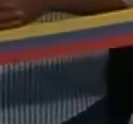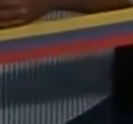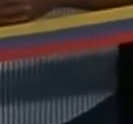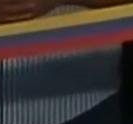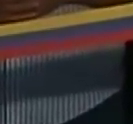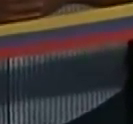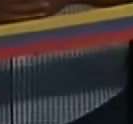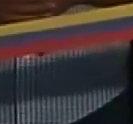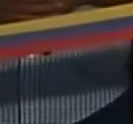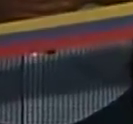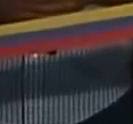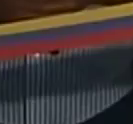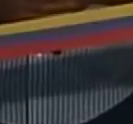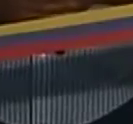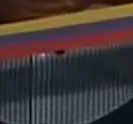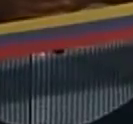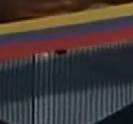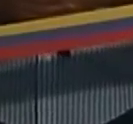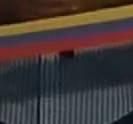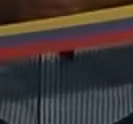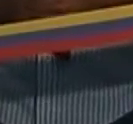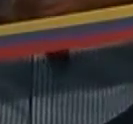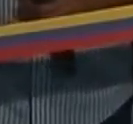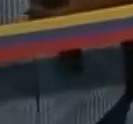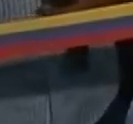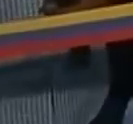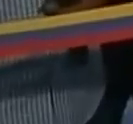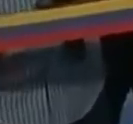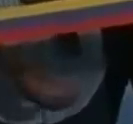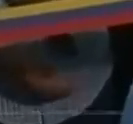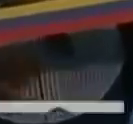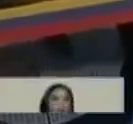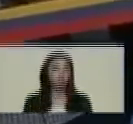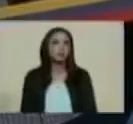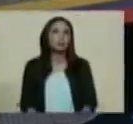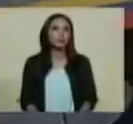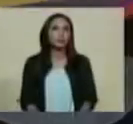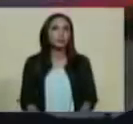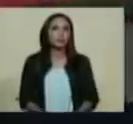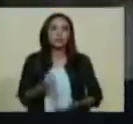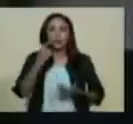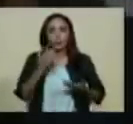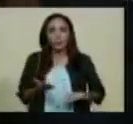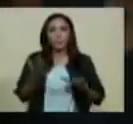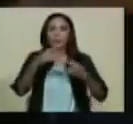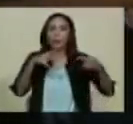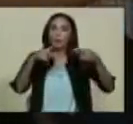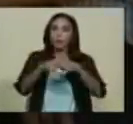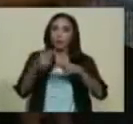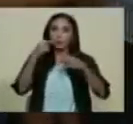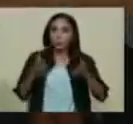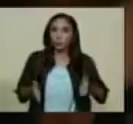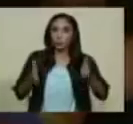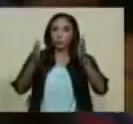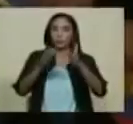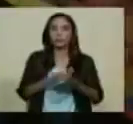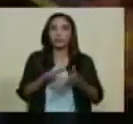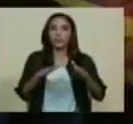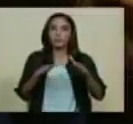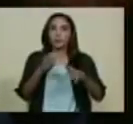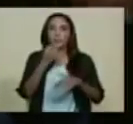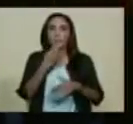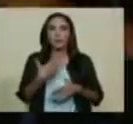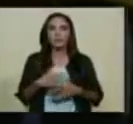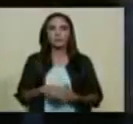Universidad Nacional Experimental de las Telecomunicaciones e Informática, queremos inaugurar este hermoso edificio que, gracias a la inversión que